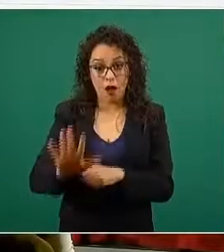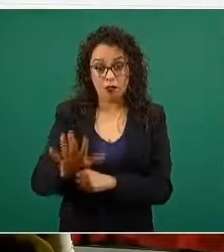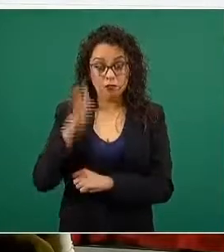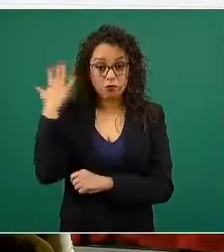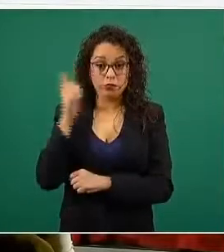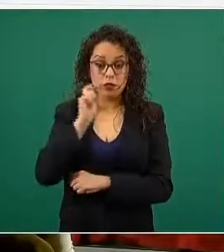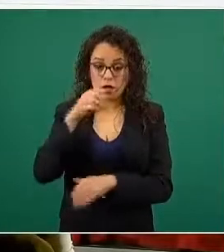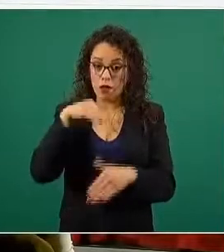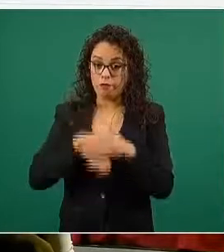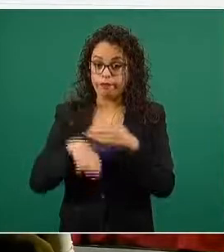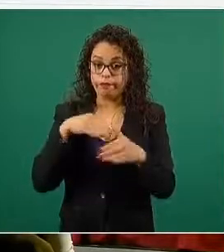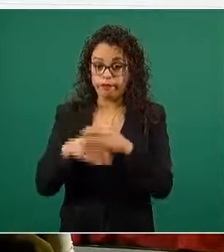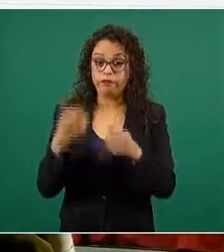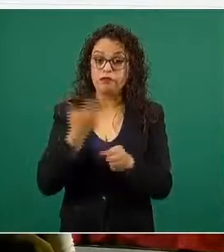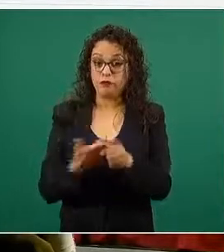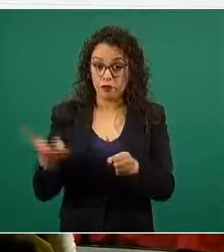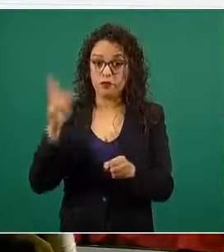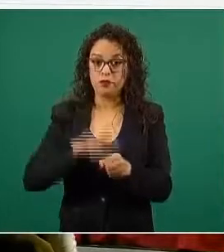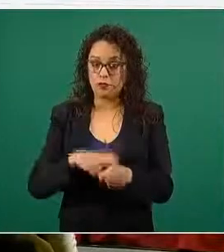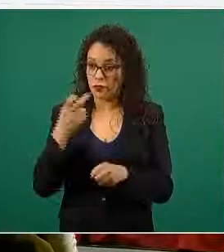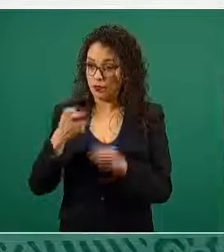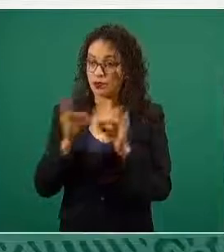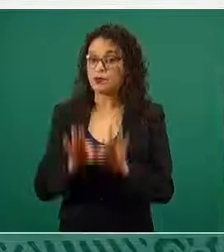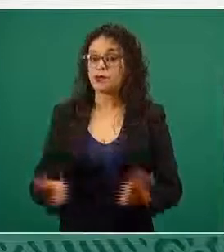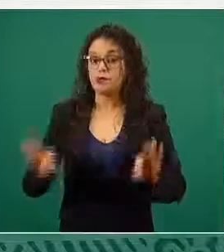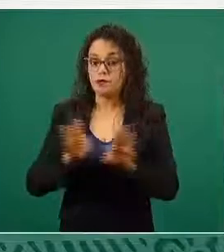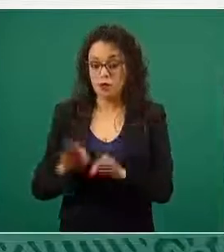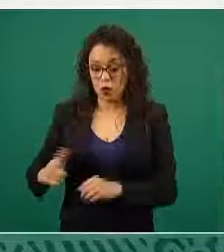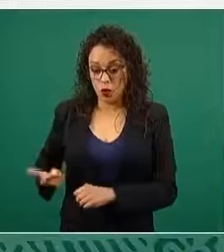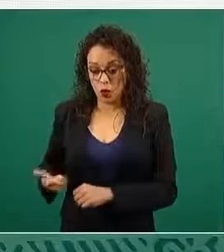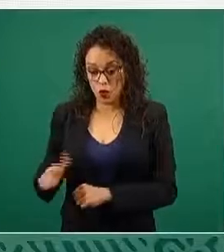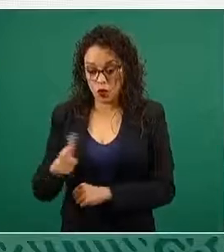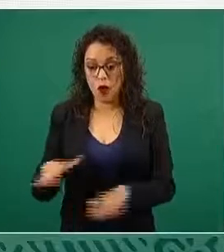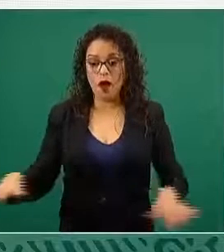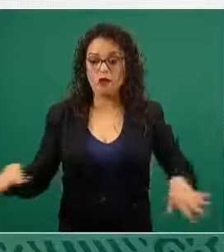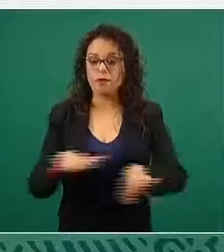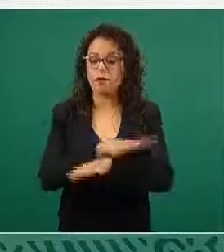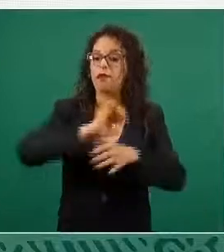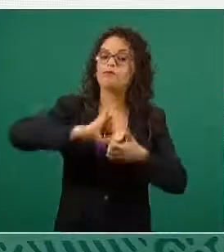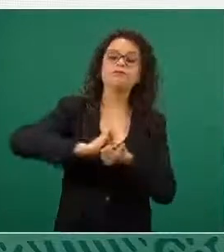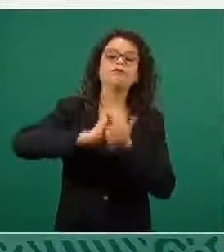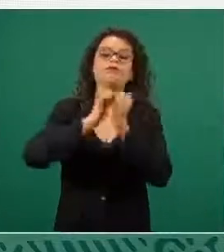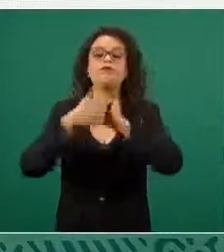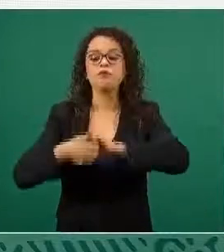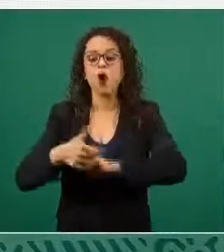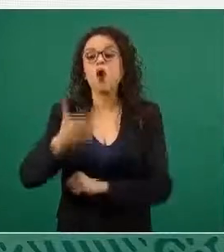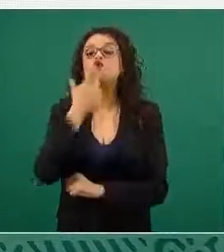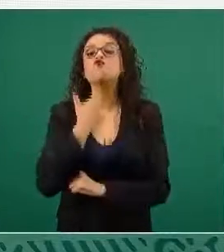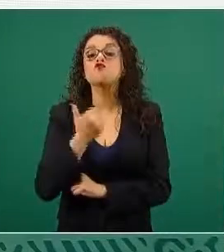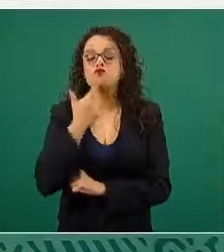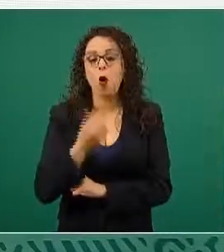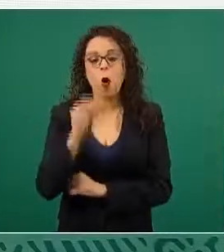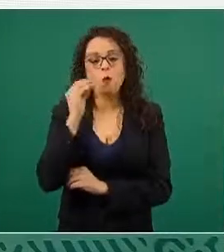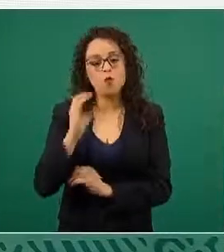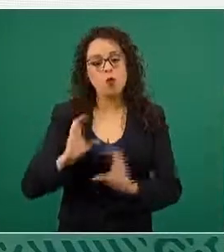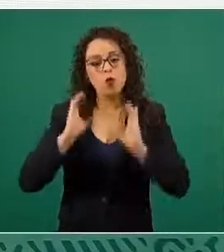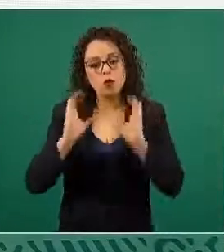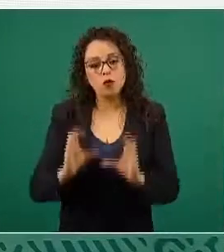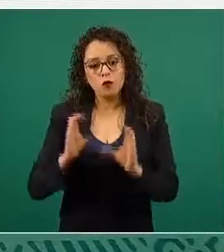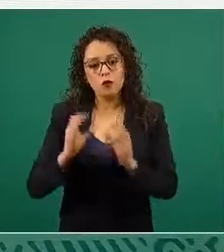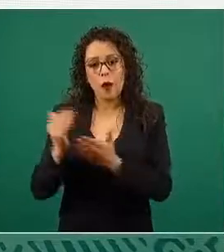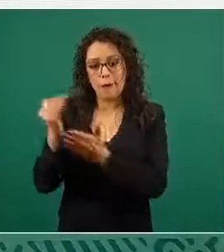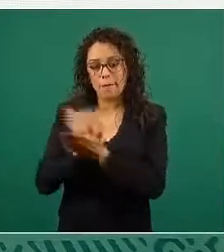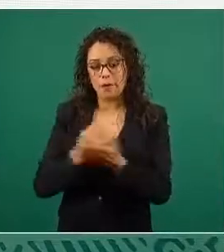hospitalización. Entonces, muy importante en Guanajuato, pasó a semáforo rojo, mantener mucha prudencia, poca movilidad en el